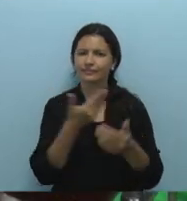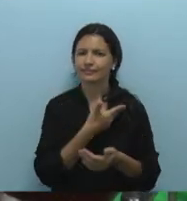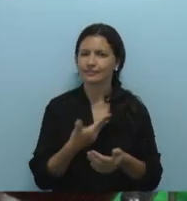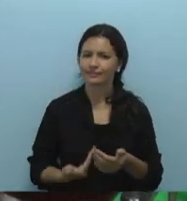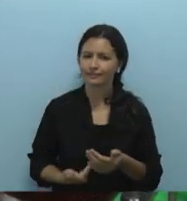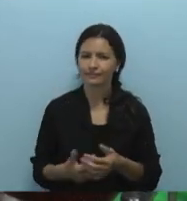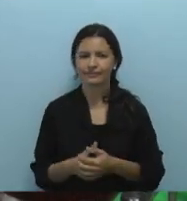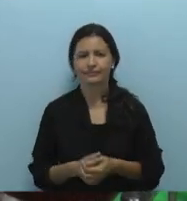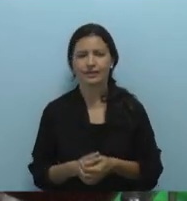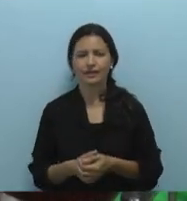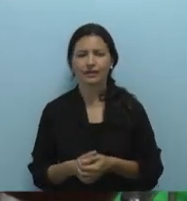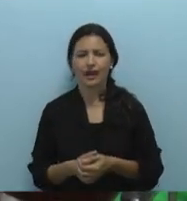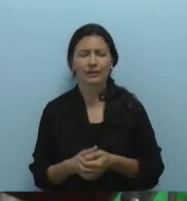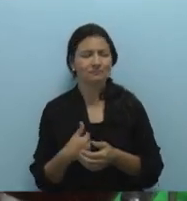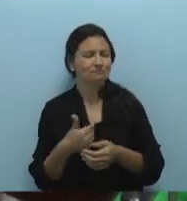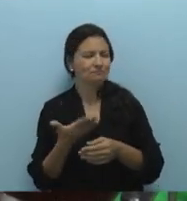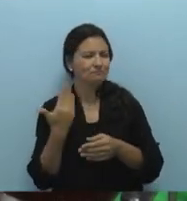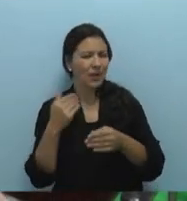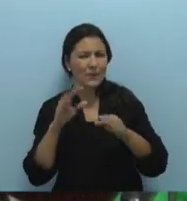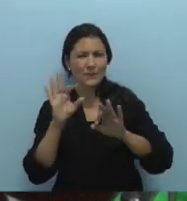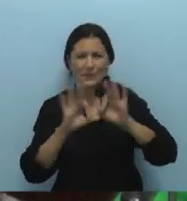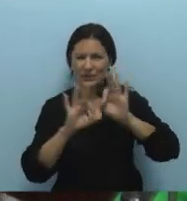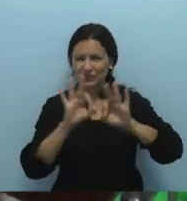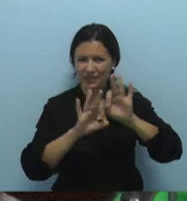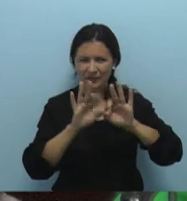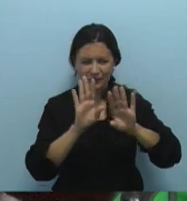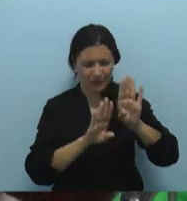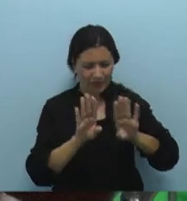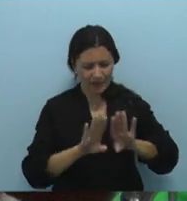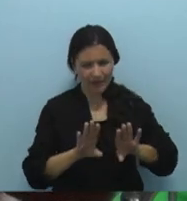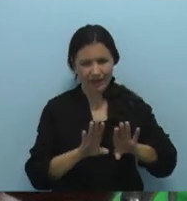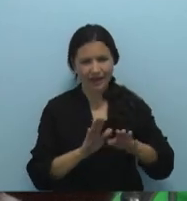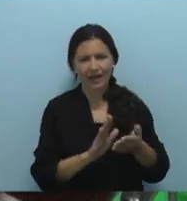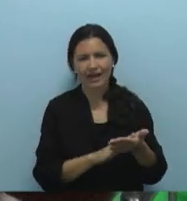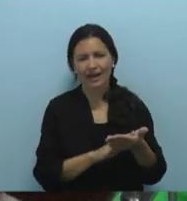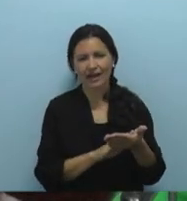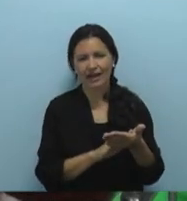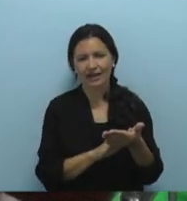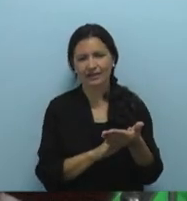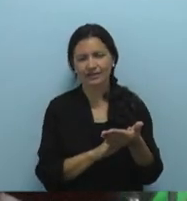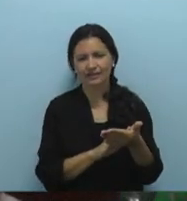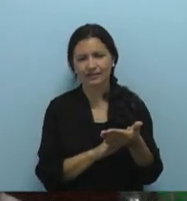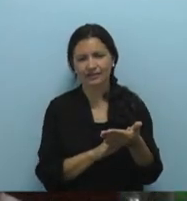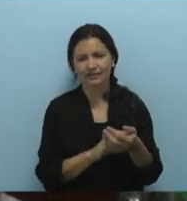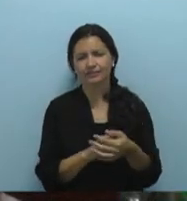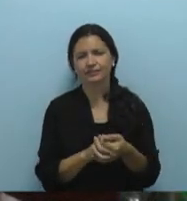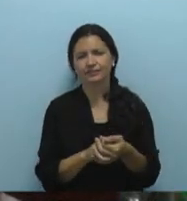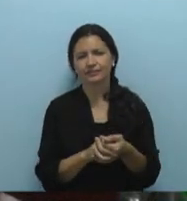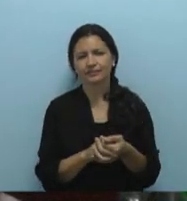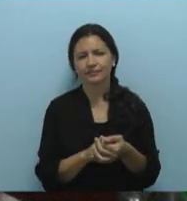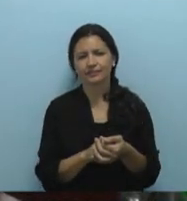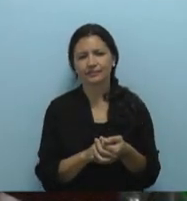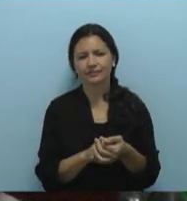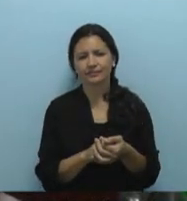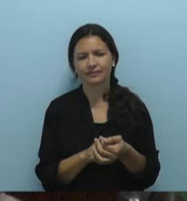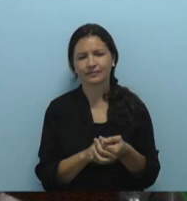Yo había presentado un proyecto que unificamos hoy en labor parlamentaria con la diputada Rodenas y con